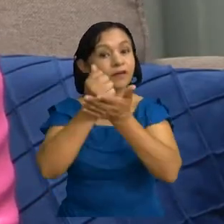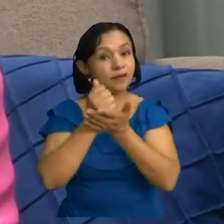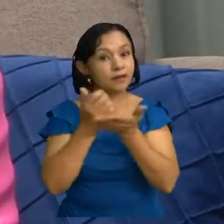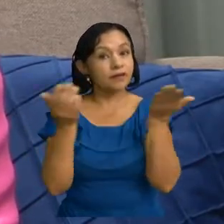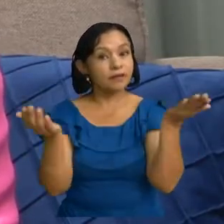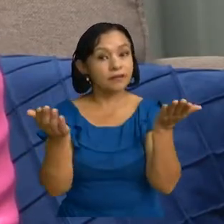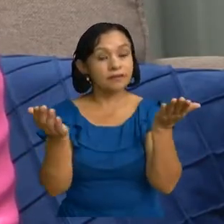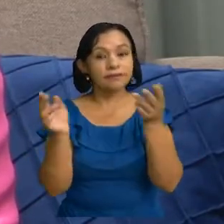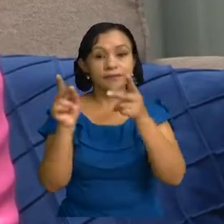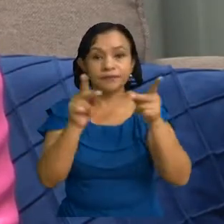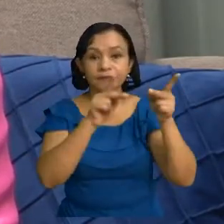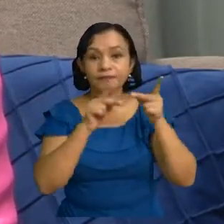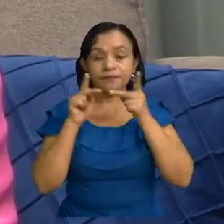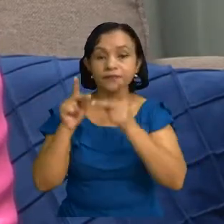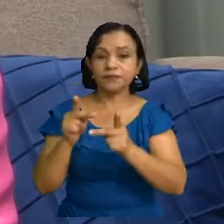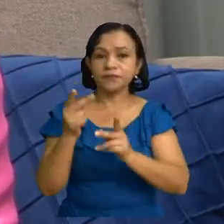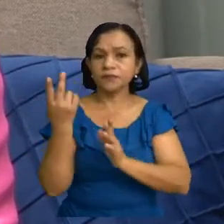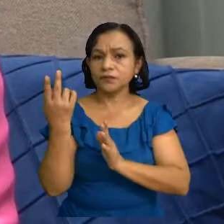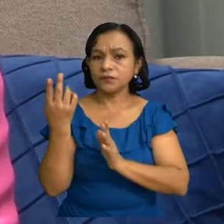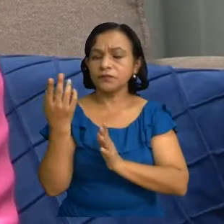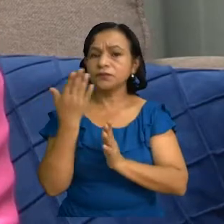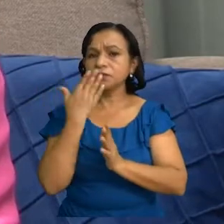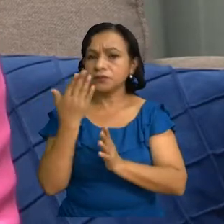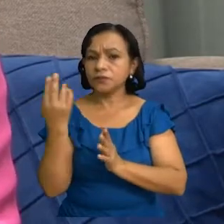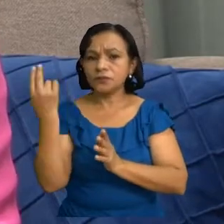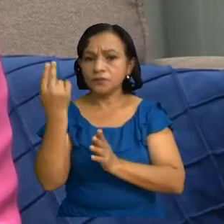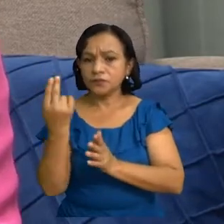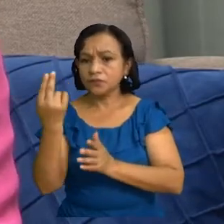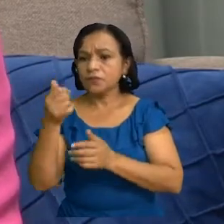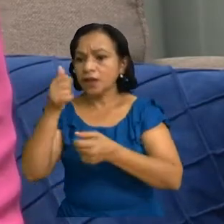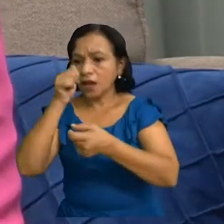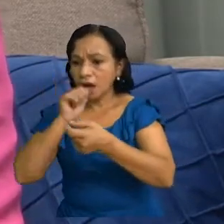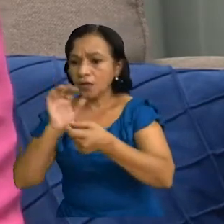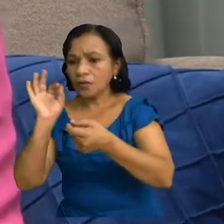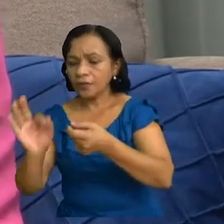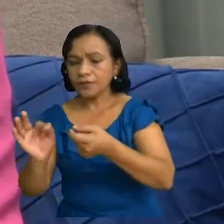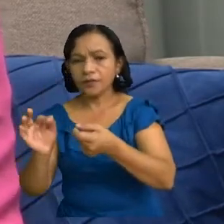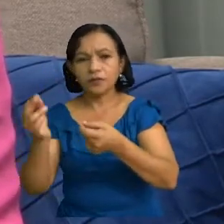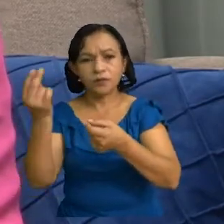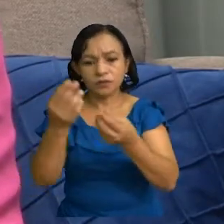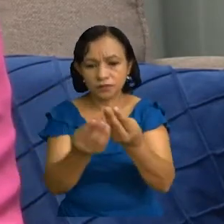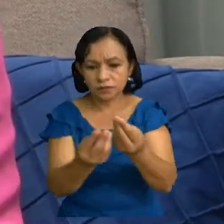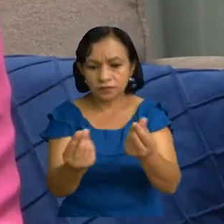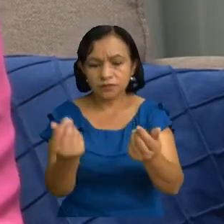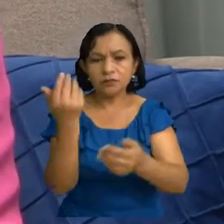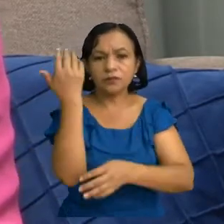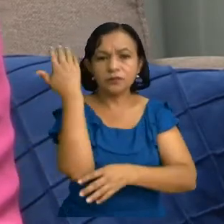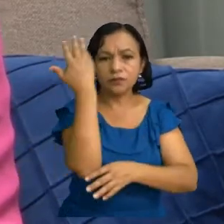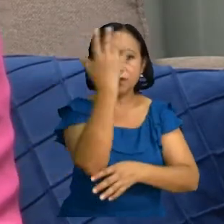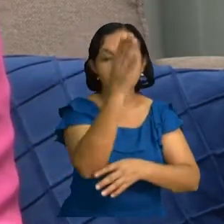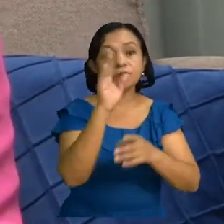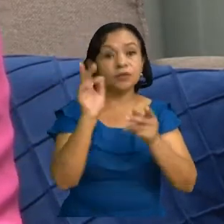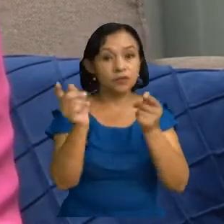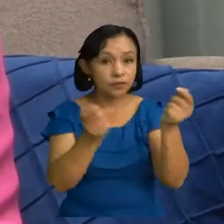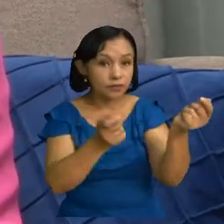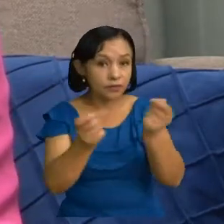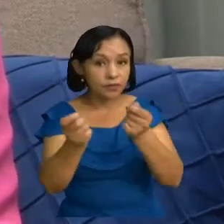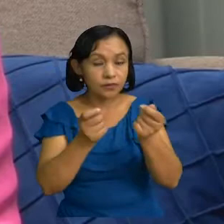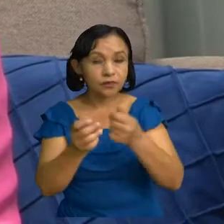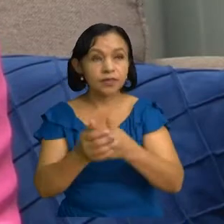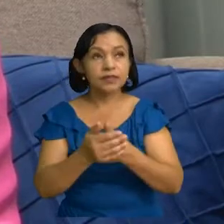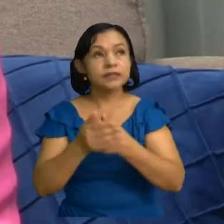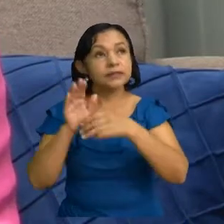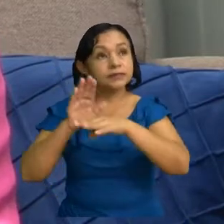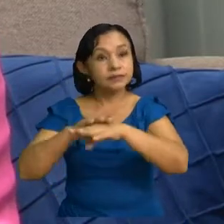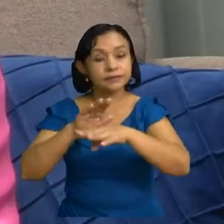protagonistas uso sostenible del recurso sin poner en detrimento a la madre tierra ices un llamado que